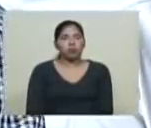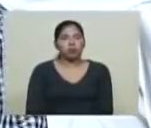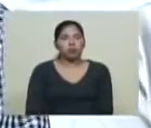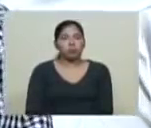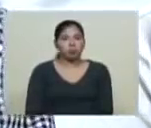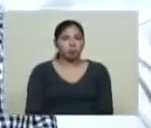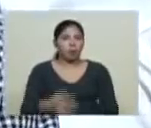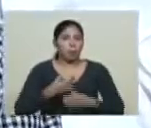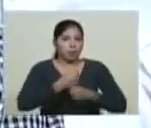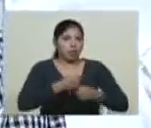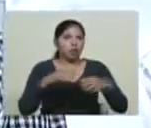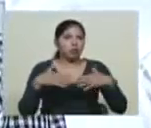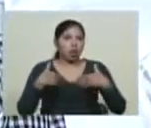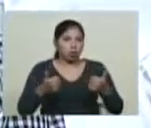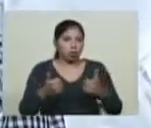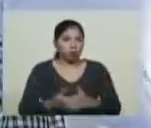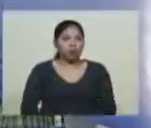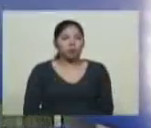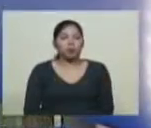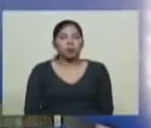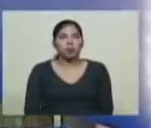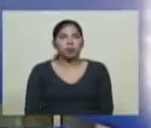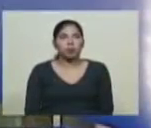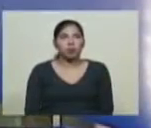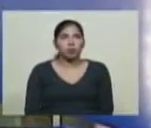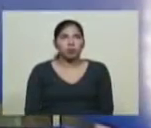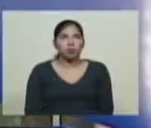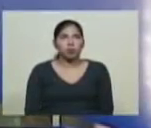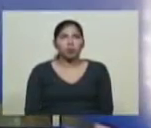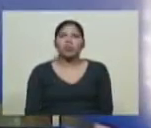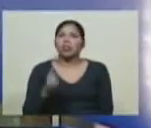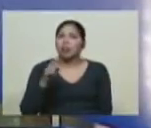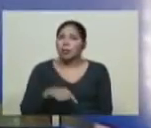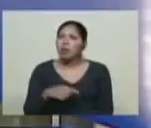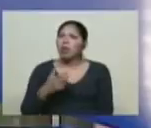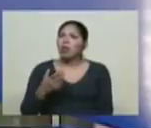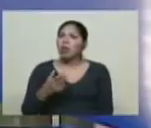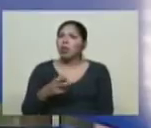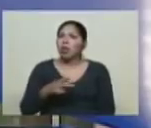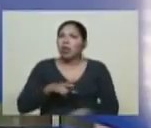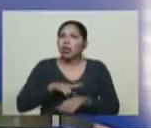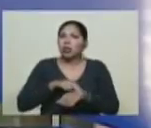y la Organización Mundial de la Salud, y me dicen que también está aquí el doctor